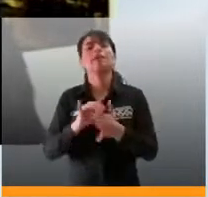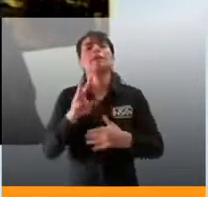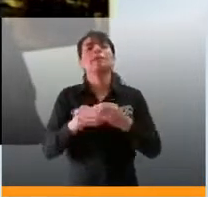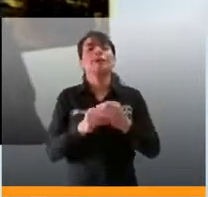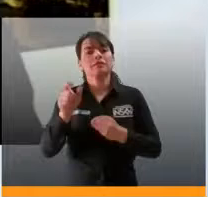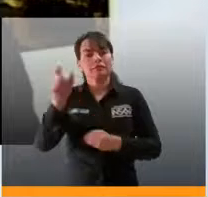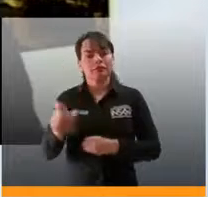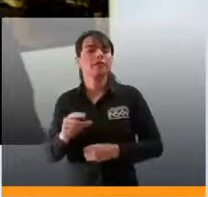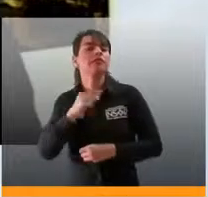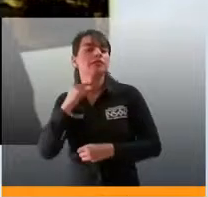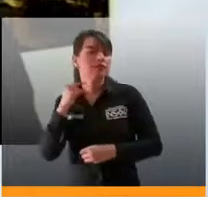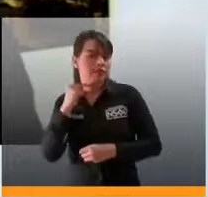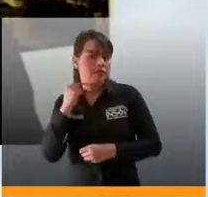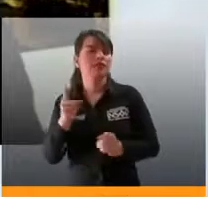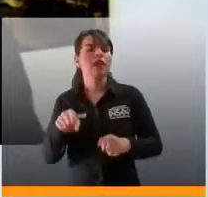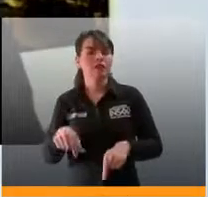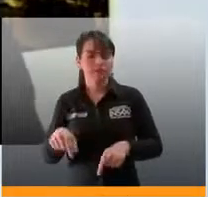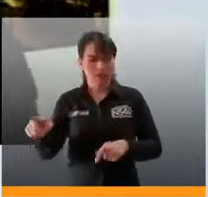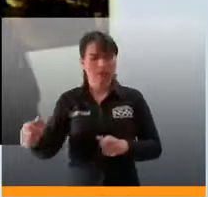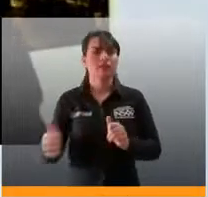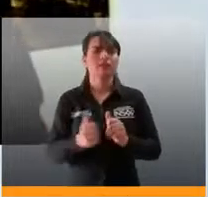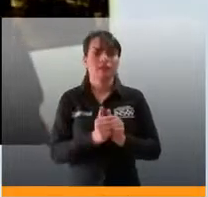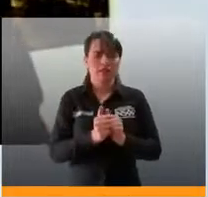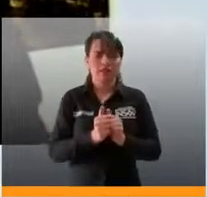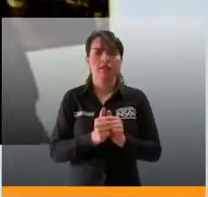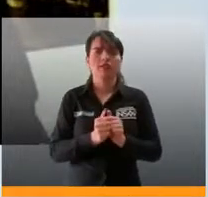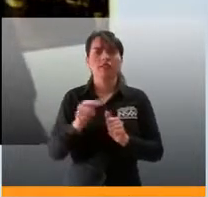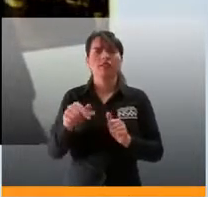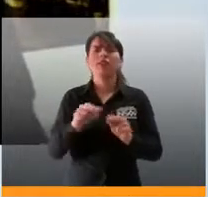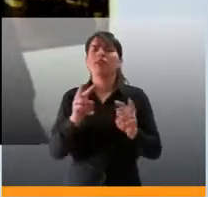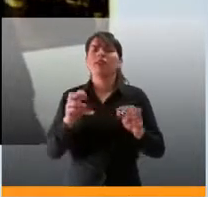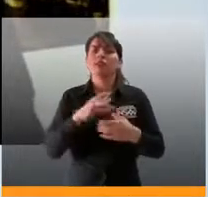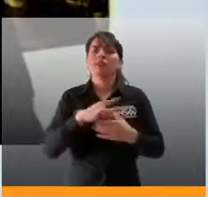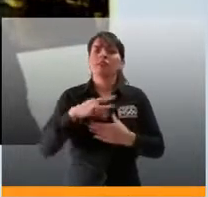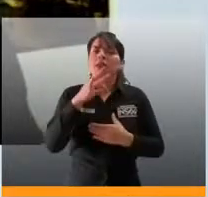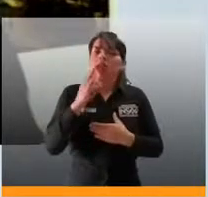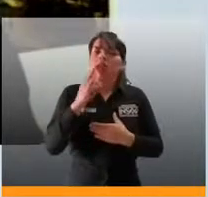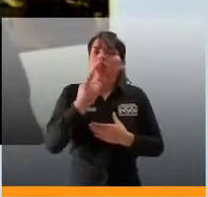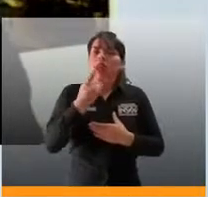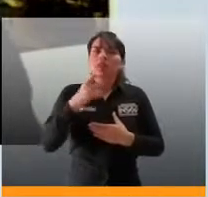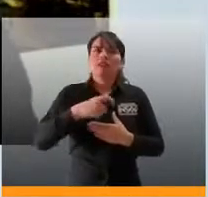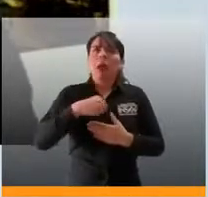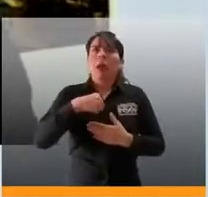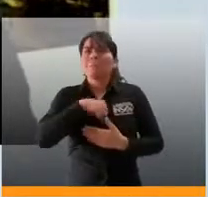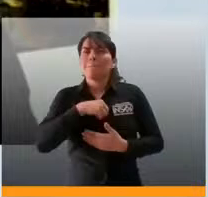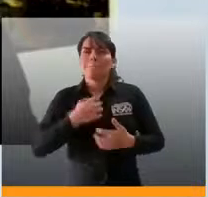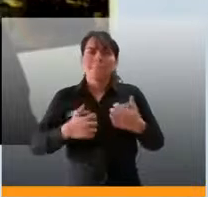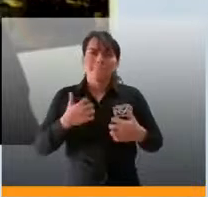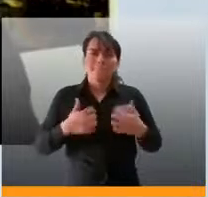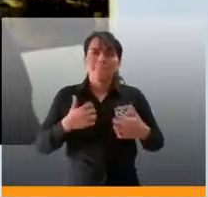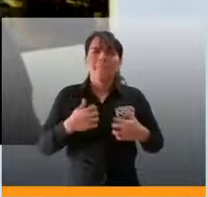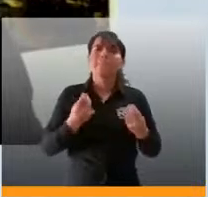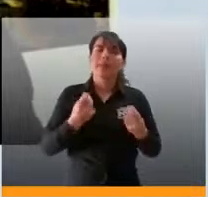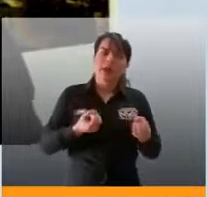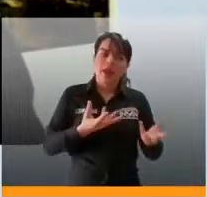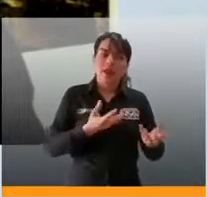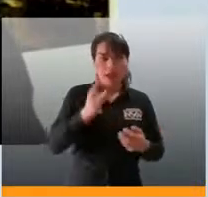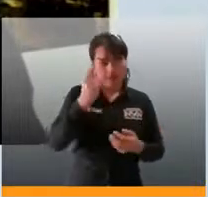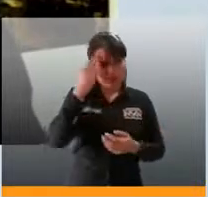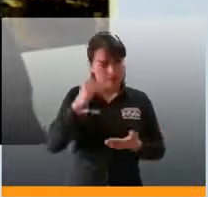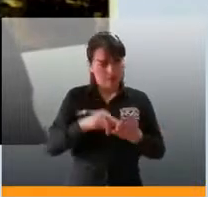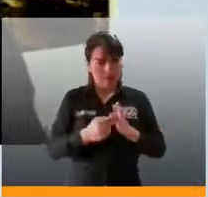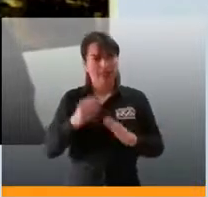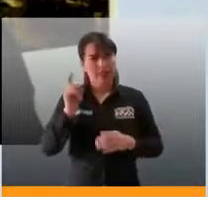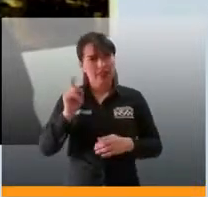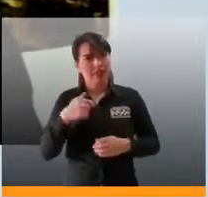que nos acompaña también con todo el tema espiritual para aquellas personas que quieran conversar. No tiene que haber una tendencia religiosa. La idea era